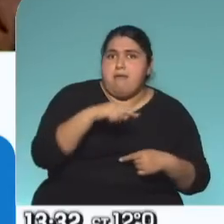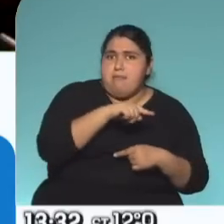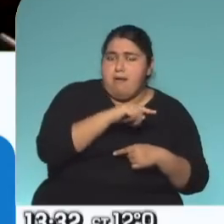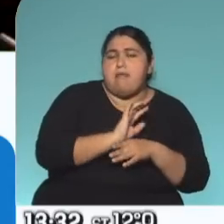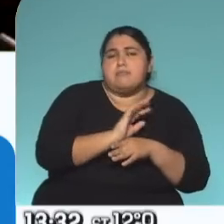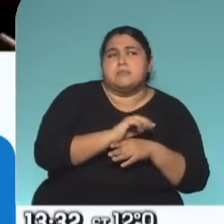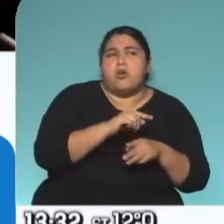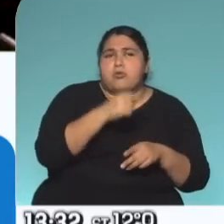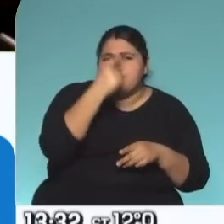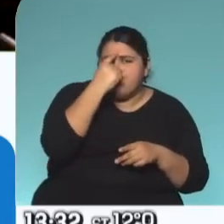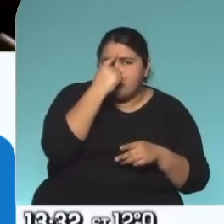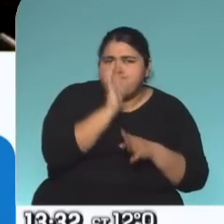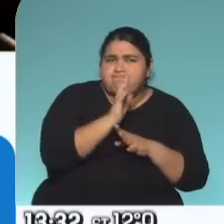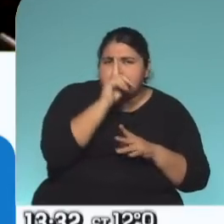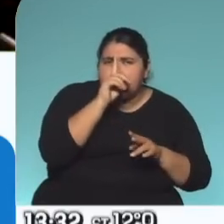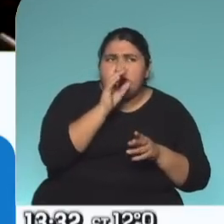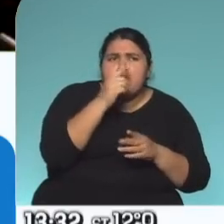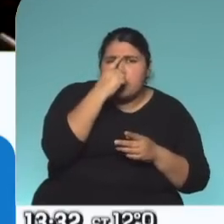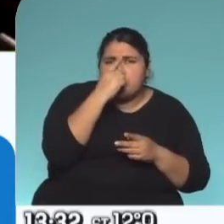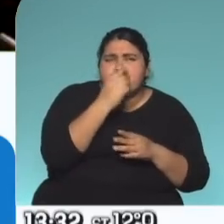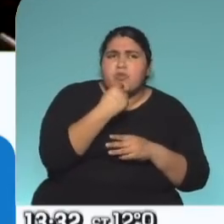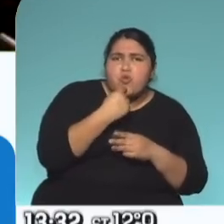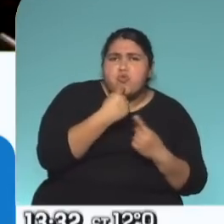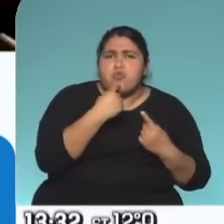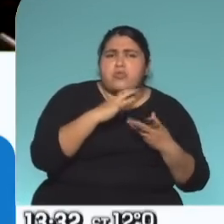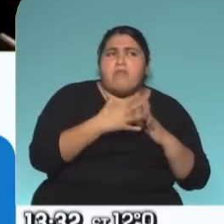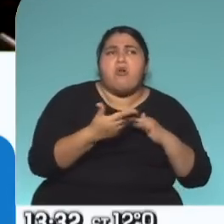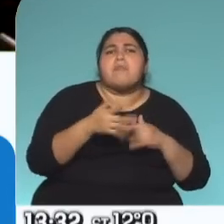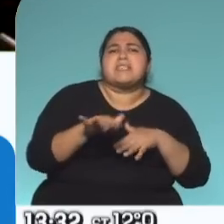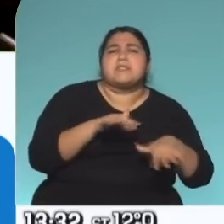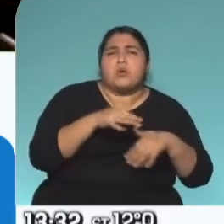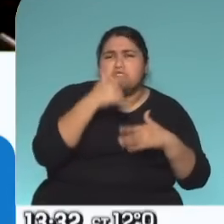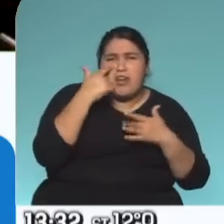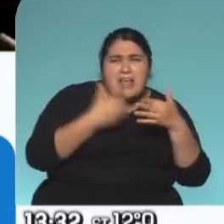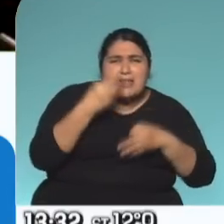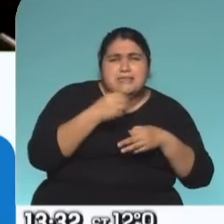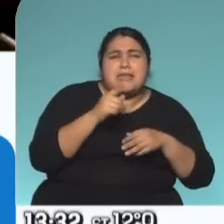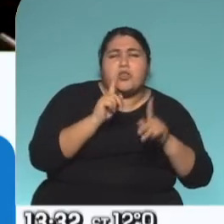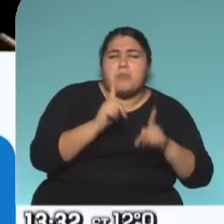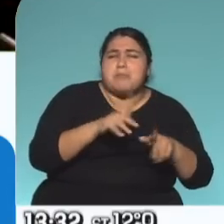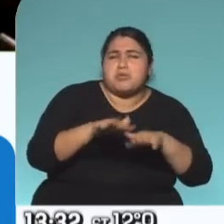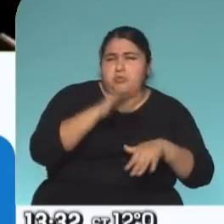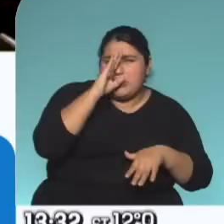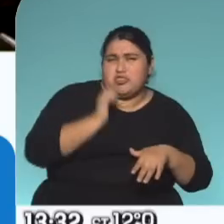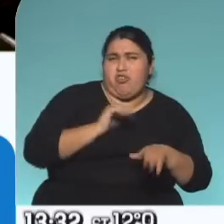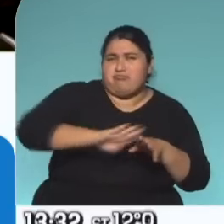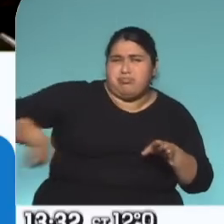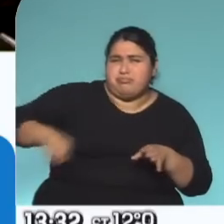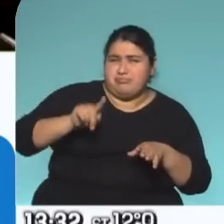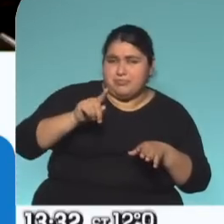siguen en una lógica de fragmentación. De la coalición que dio el golpe de Estado en noviembre del año pasado se tradujo en